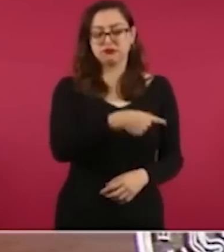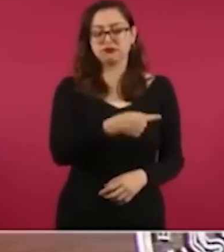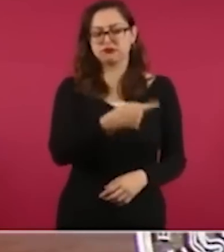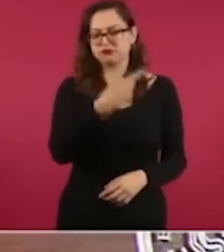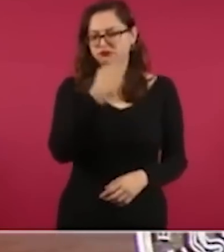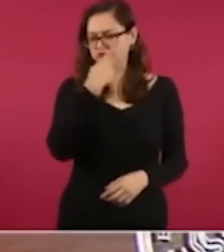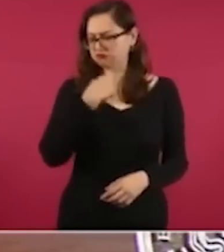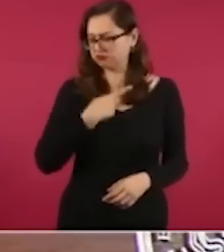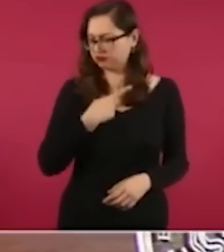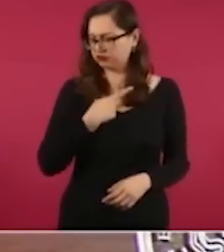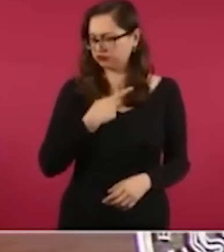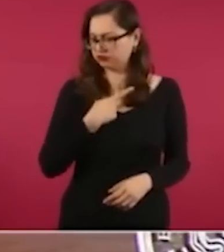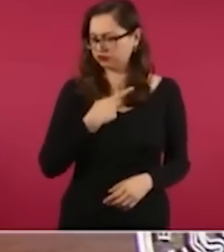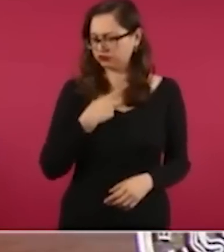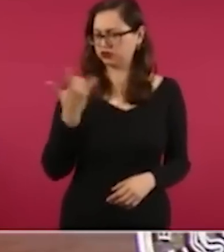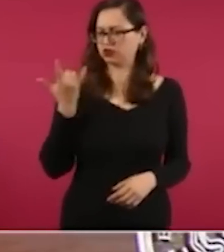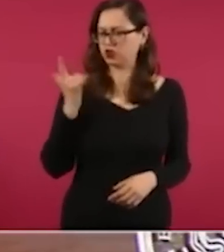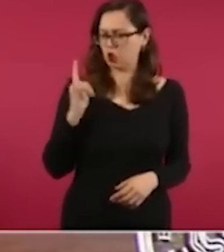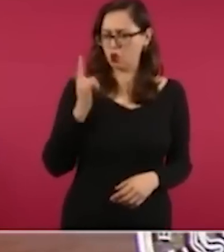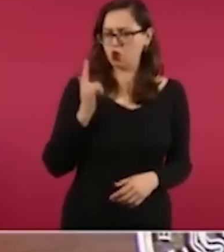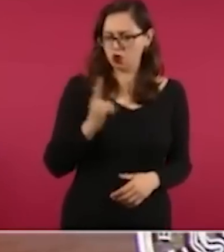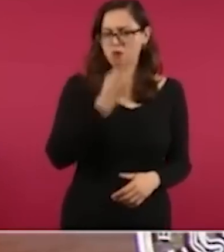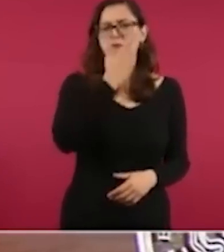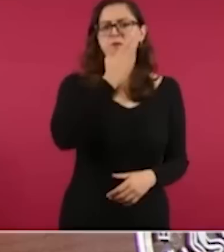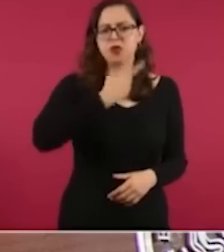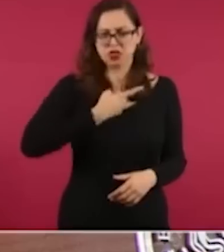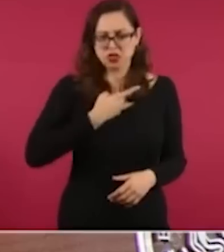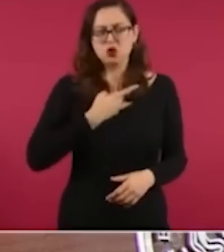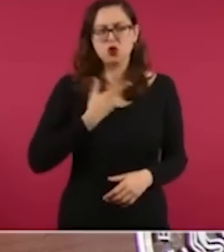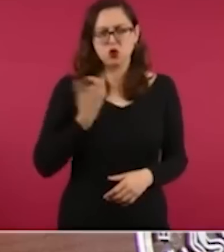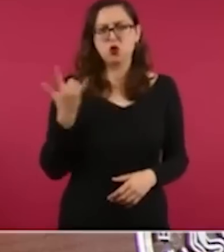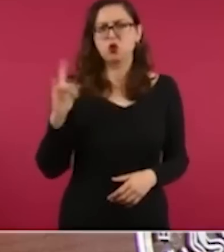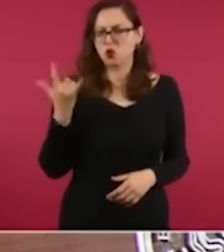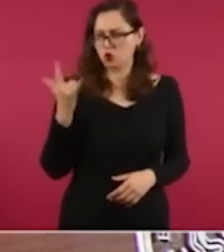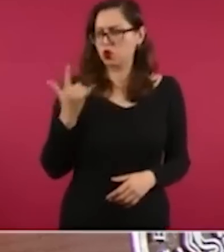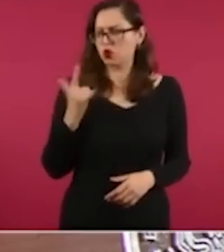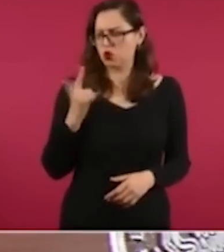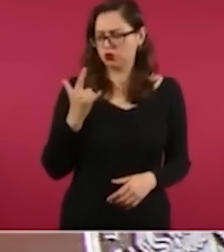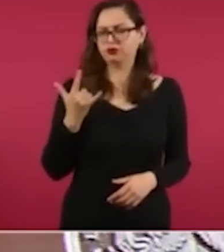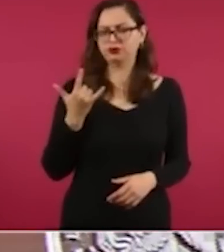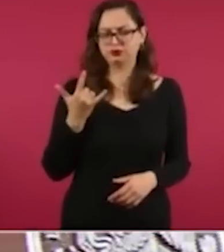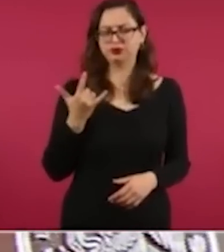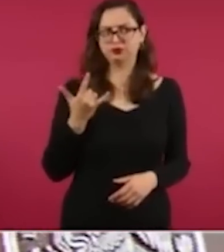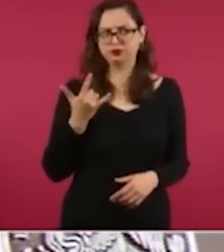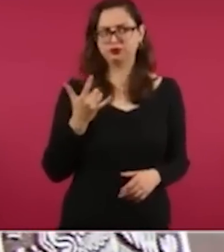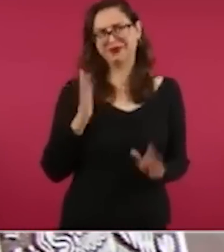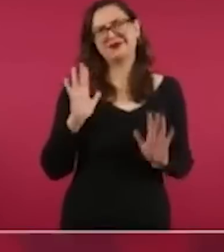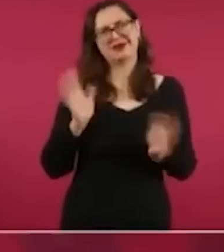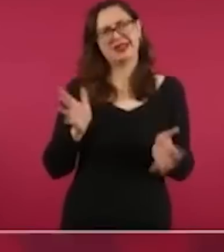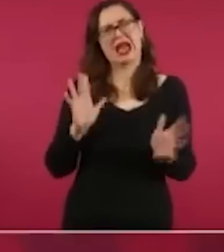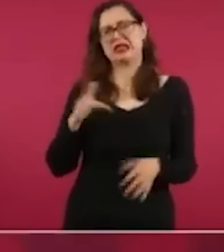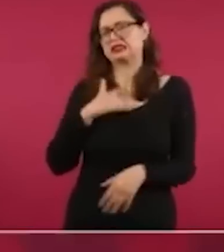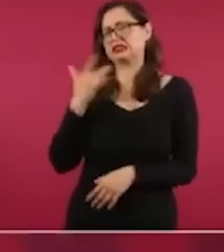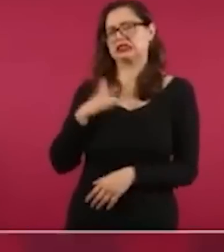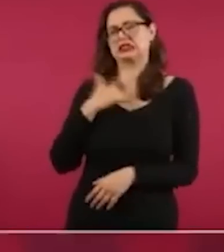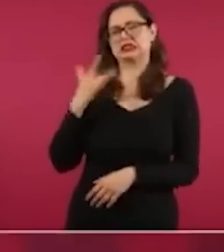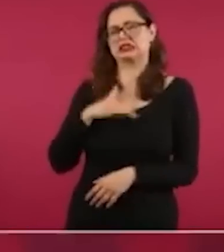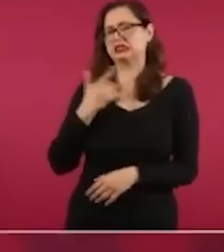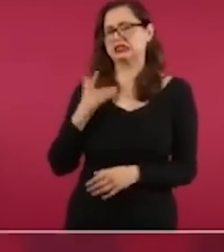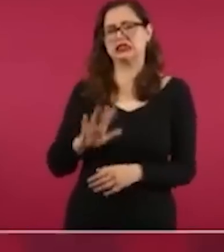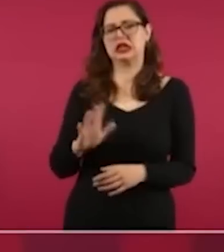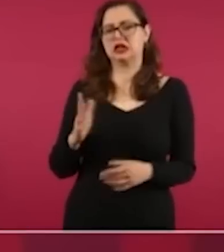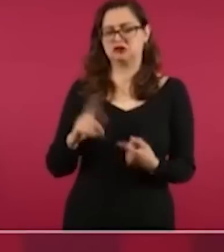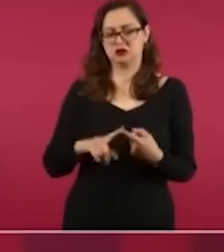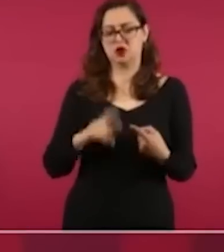sí habló de Julio no la carta es Julio agosto